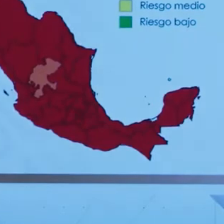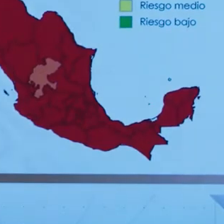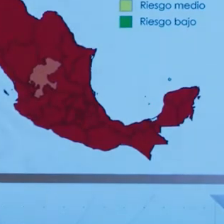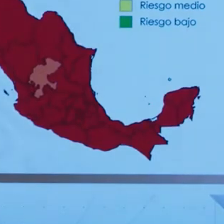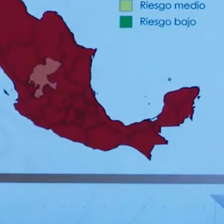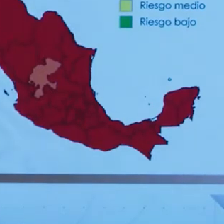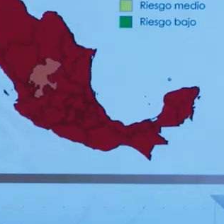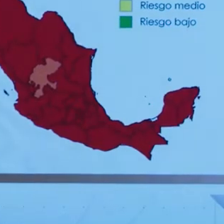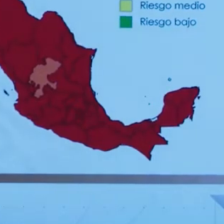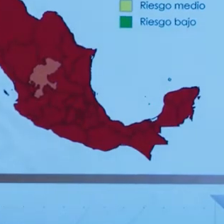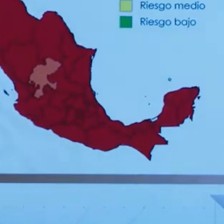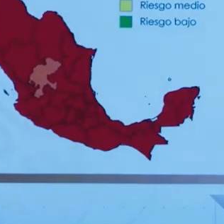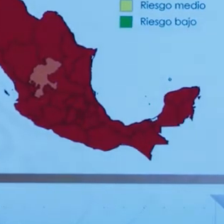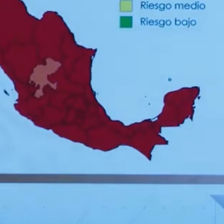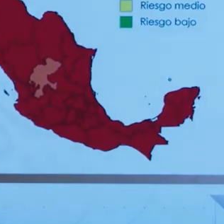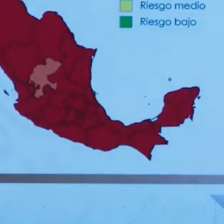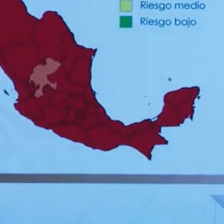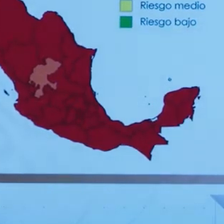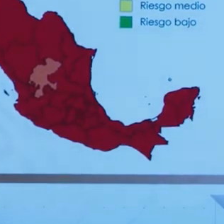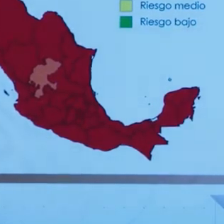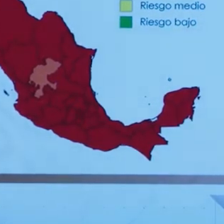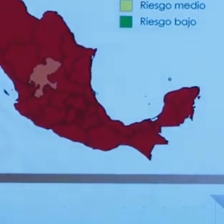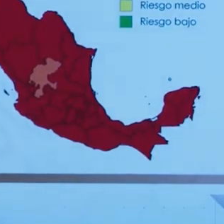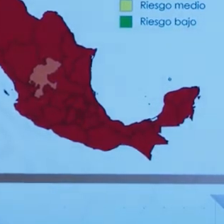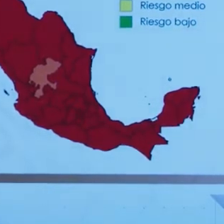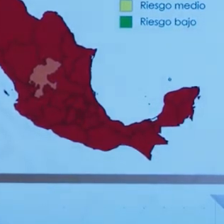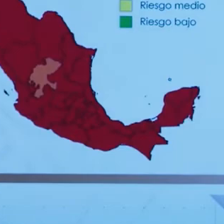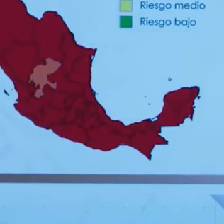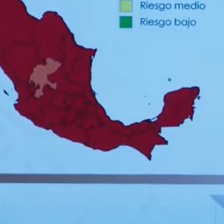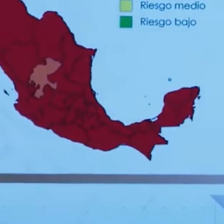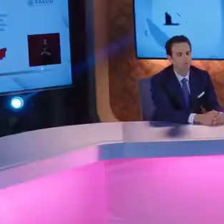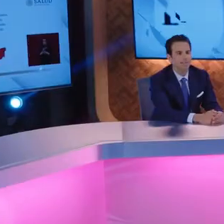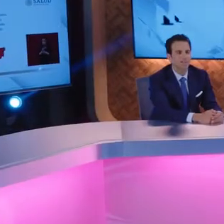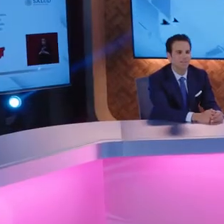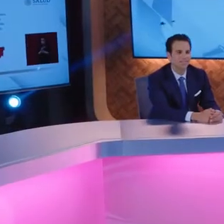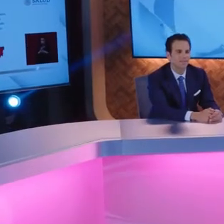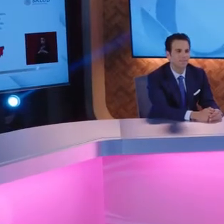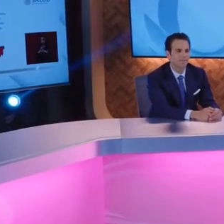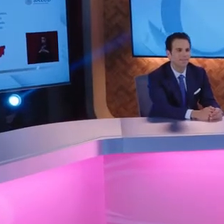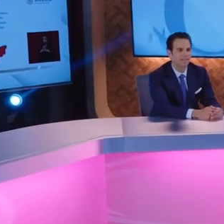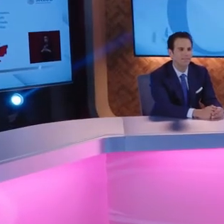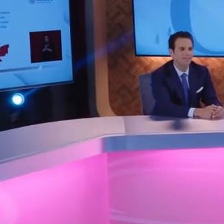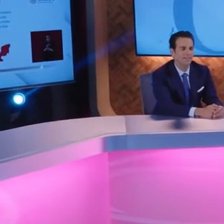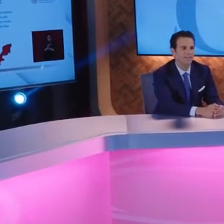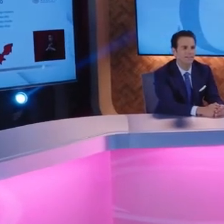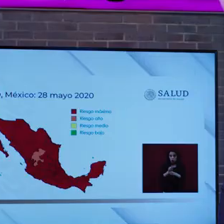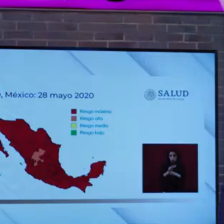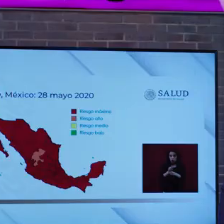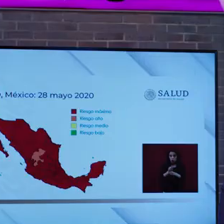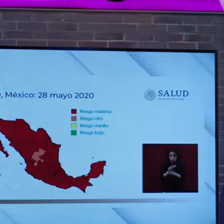¡tarán! El nuevo semáforo. Y con toda su cachaza, López-Gatell